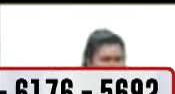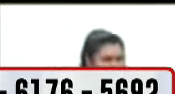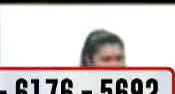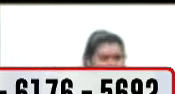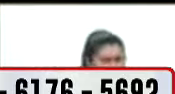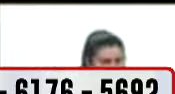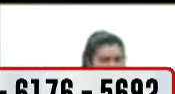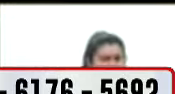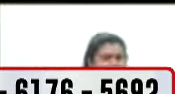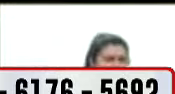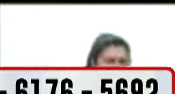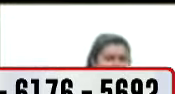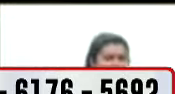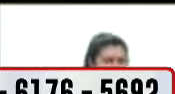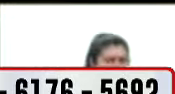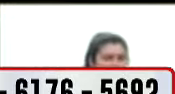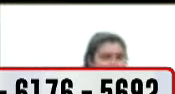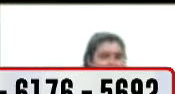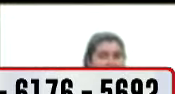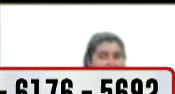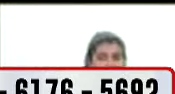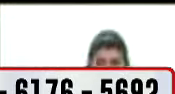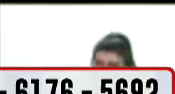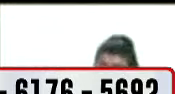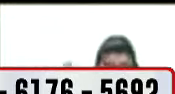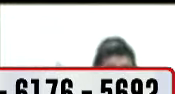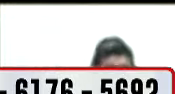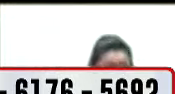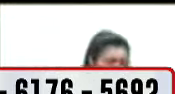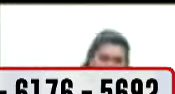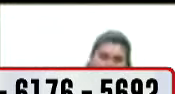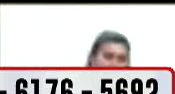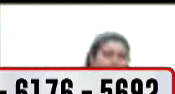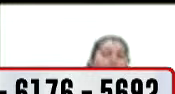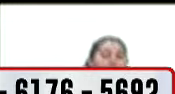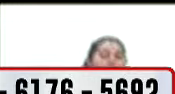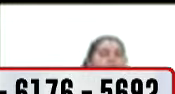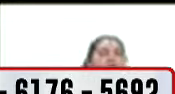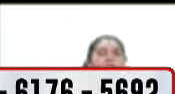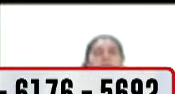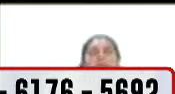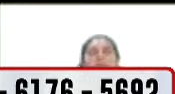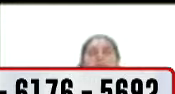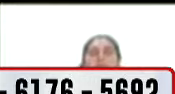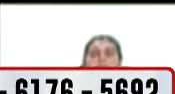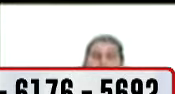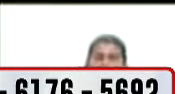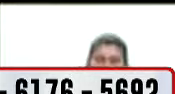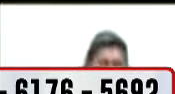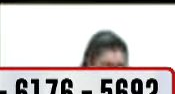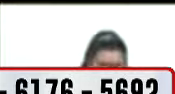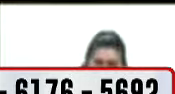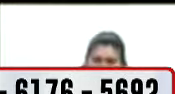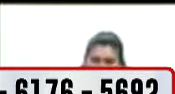de contagios y muertes, se le permite hacer cualquier cosa. También a los que prefieren que los alimentos se venzan, a repartirlos. A